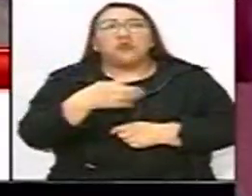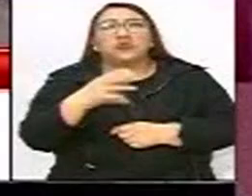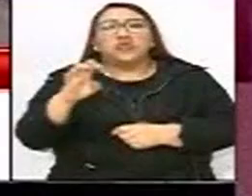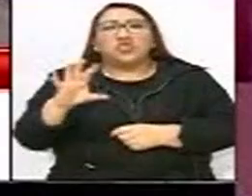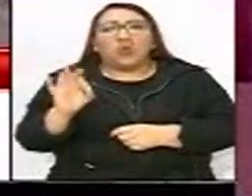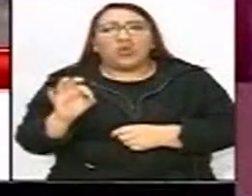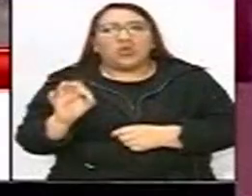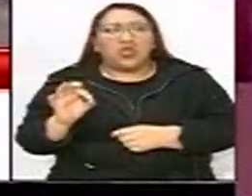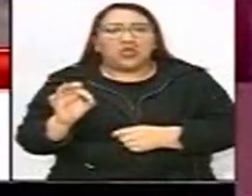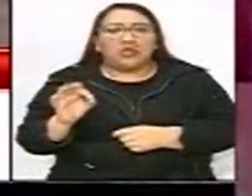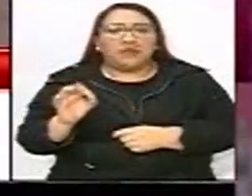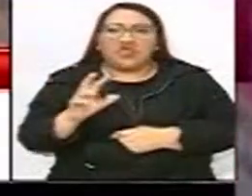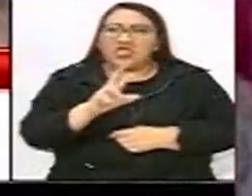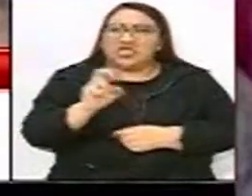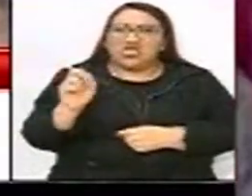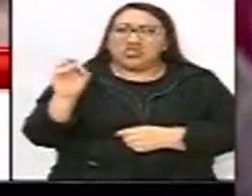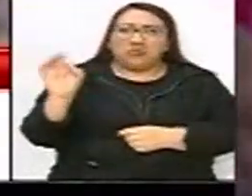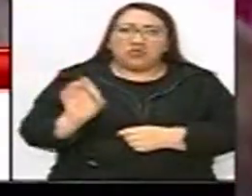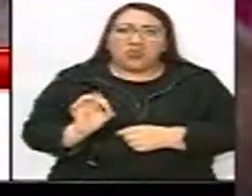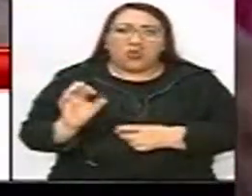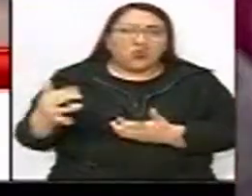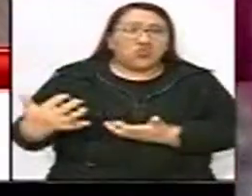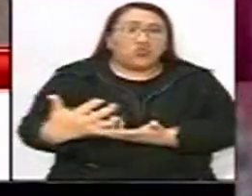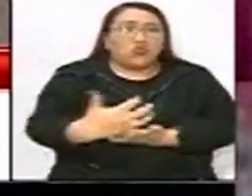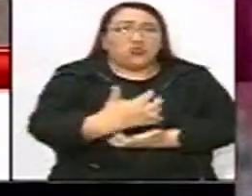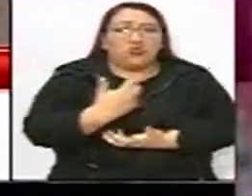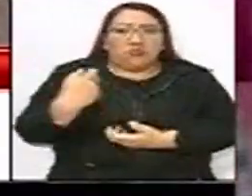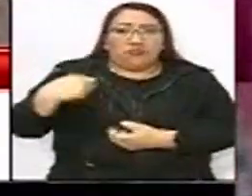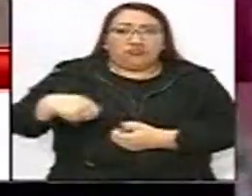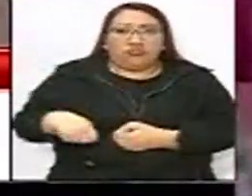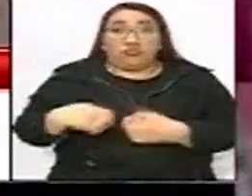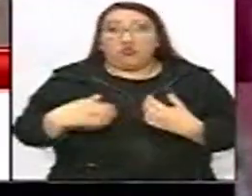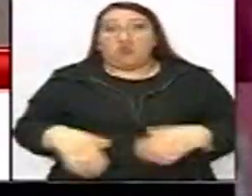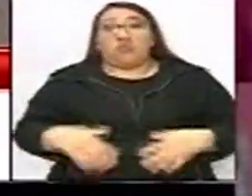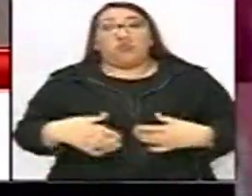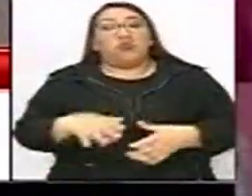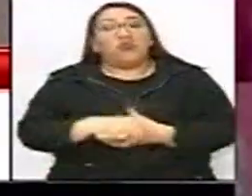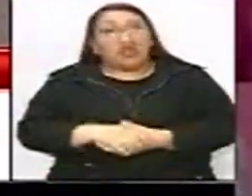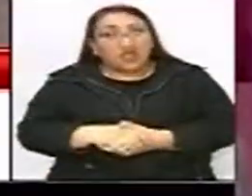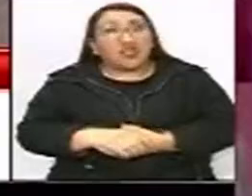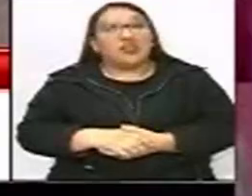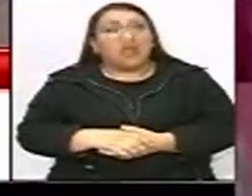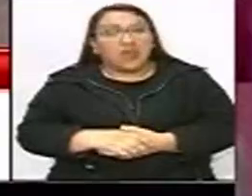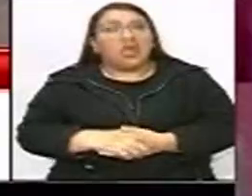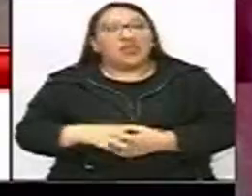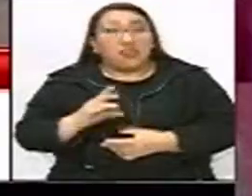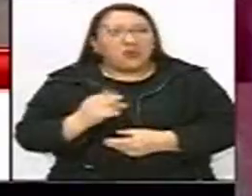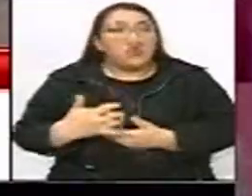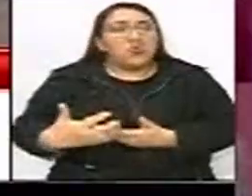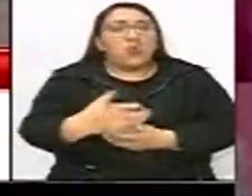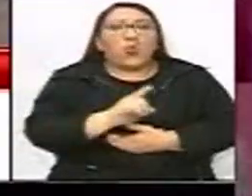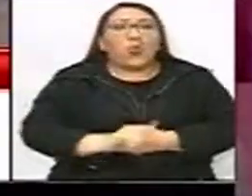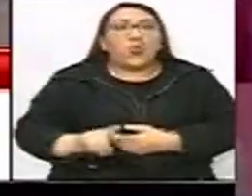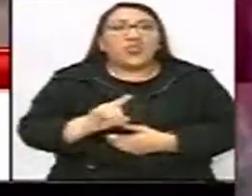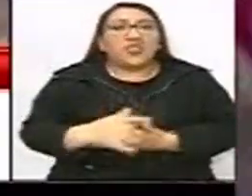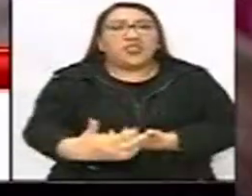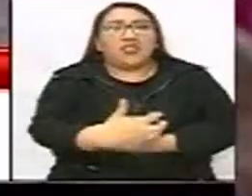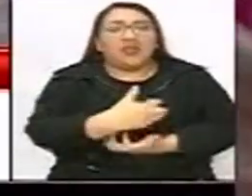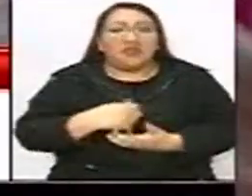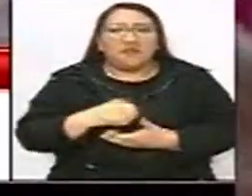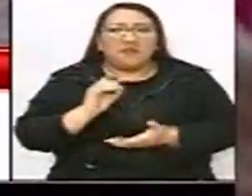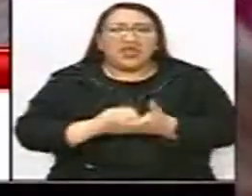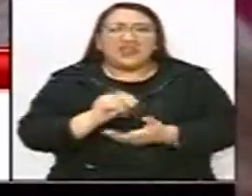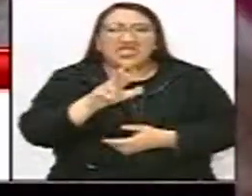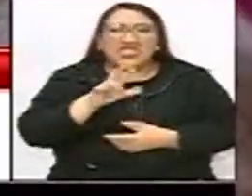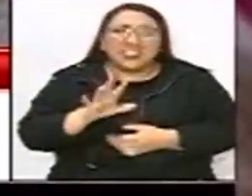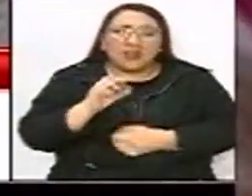1.450. 300% de utilidad. ¡Caramba! ¿Qué tal utilidad? Y tiene todavía 35 años